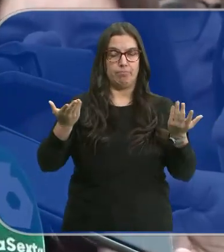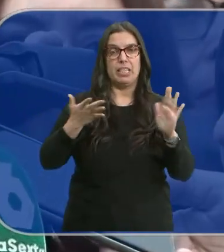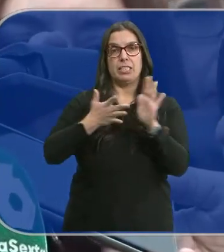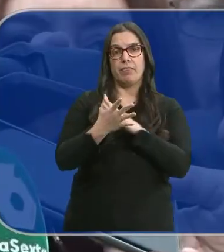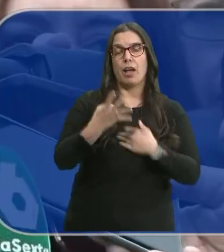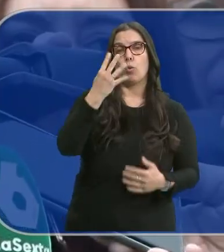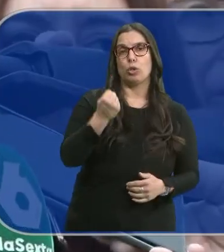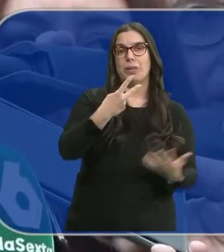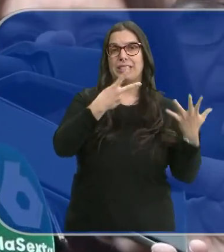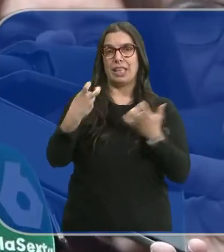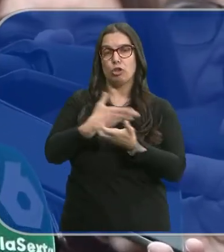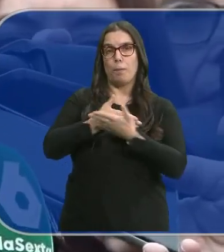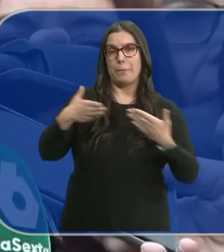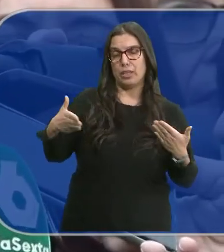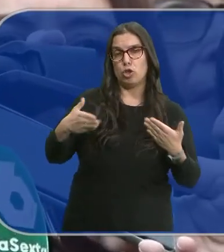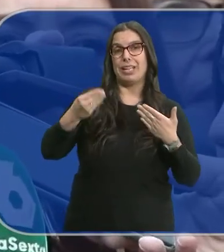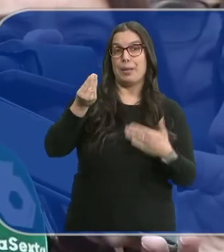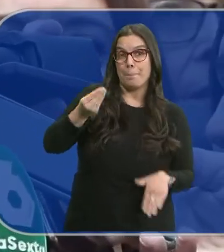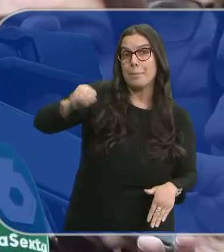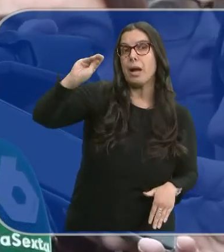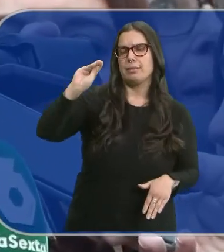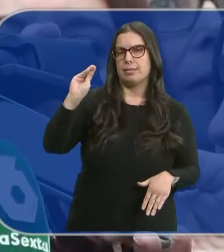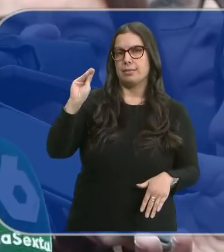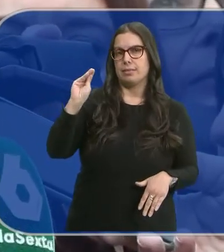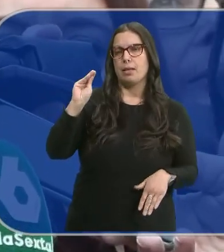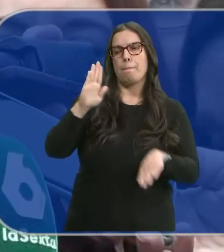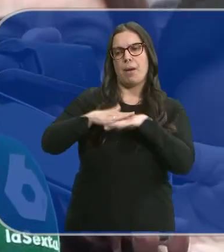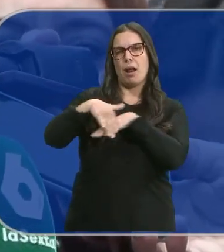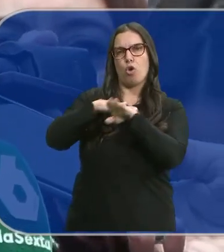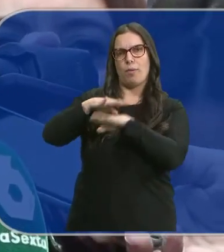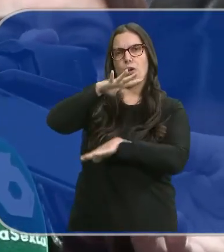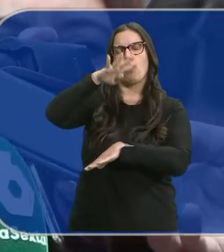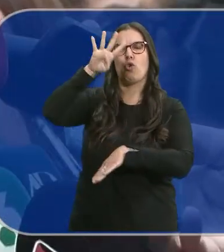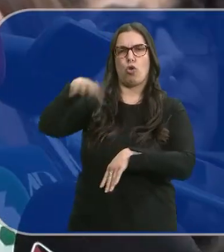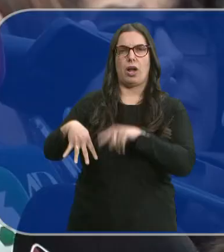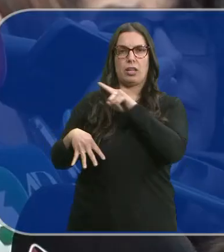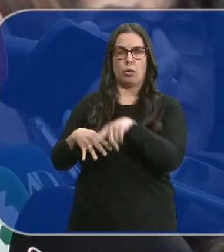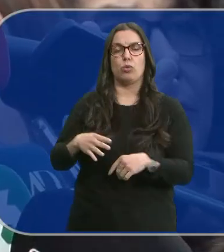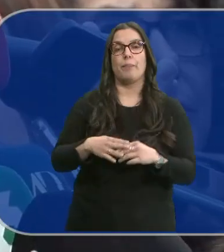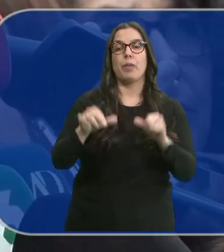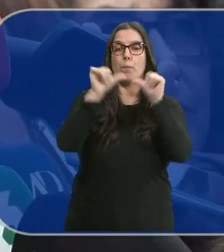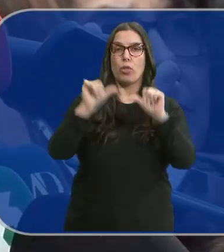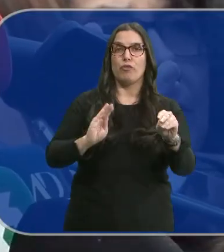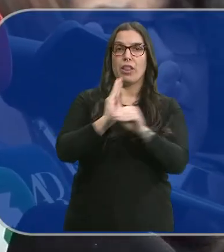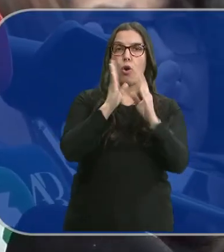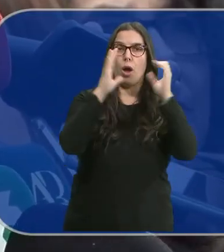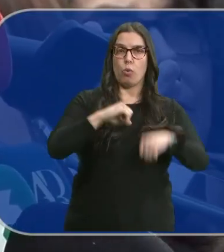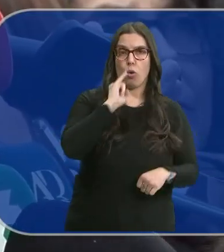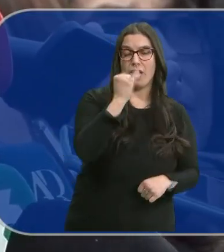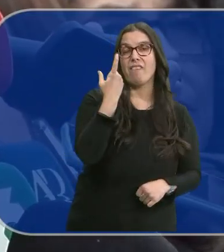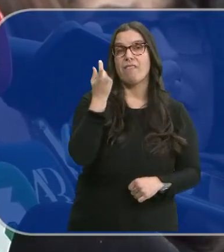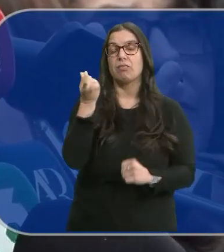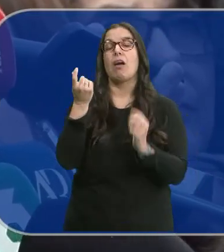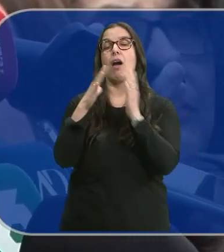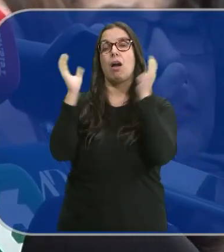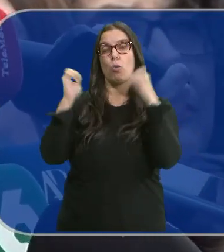unos 4.700 millones más para el Gobierno de Cataluña. Tenemos un acuerdo en el modelo de financiación, falta un